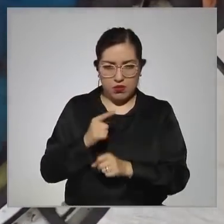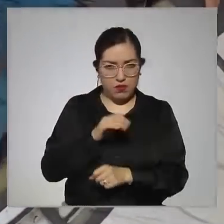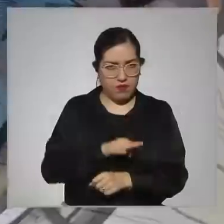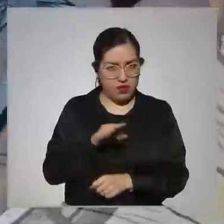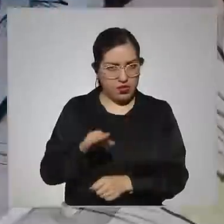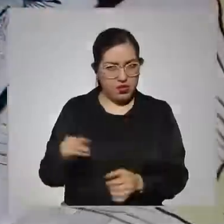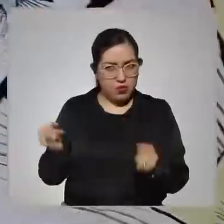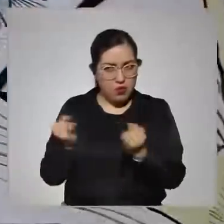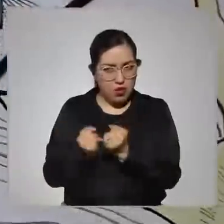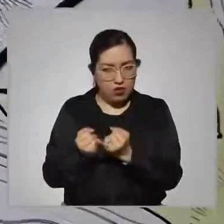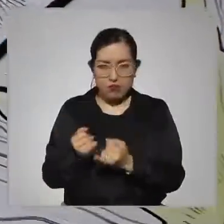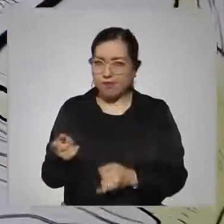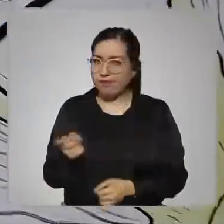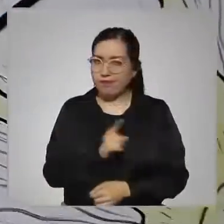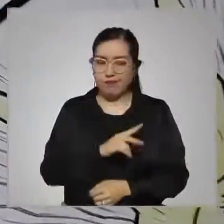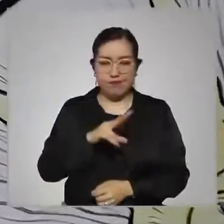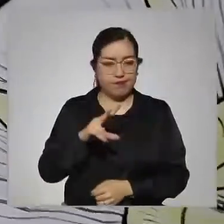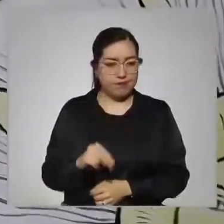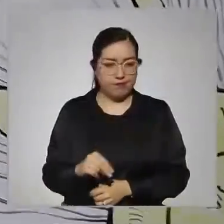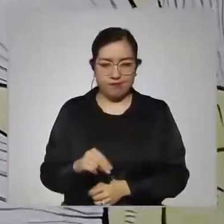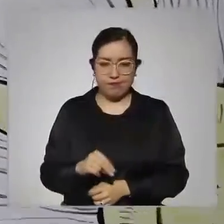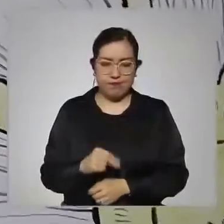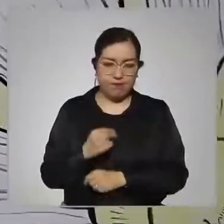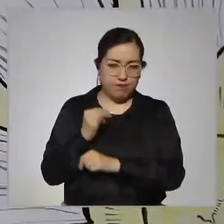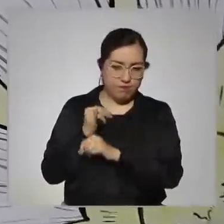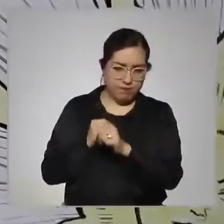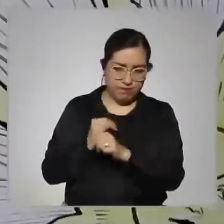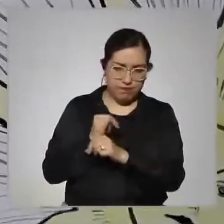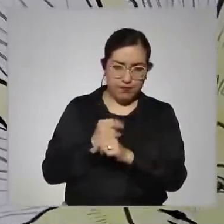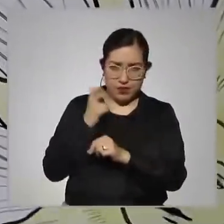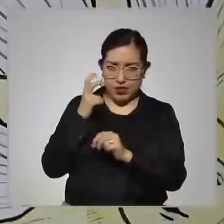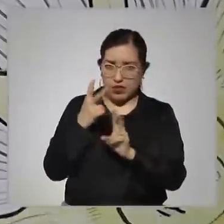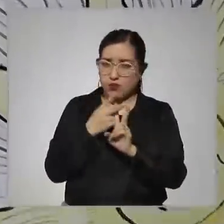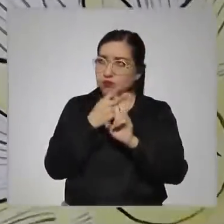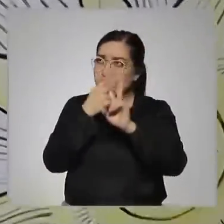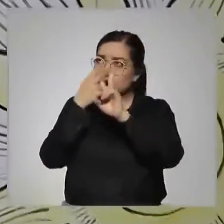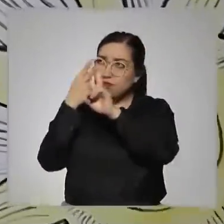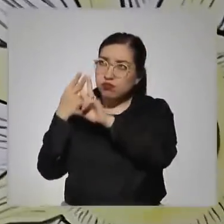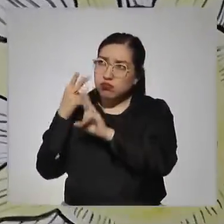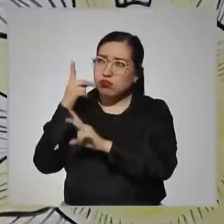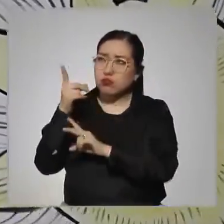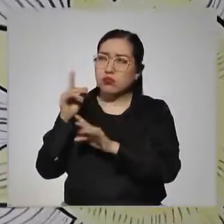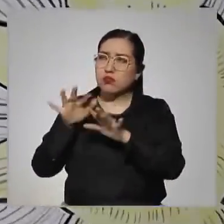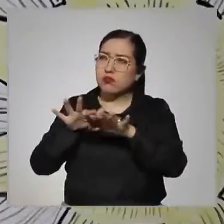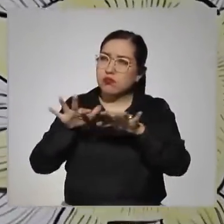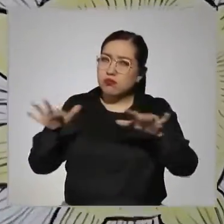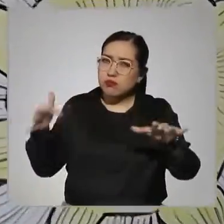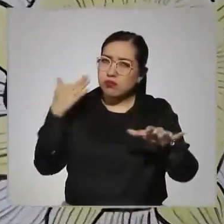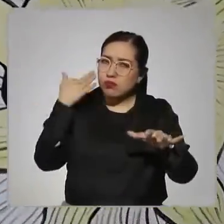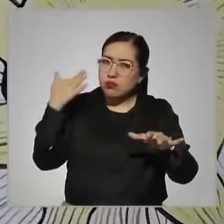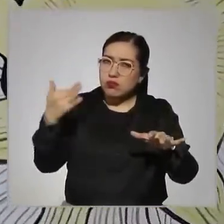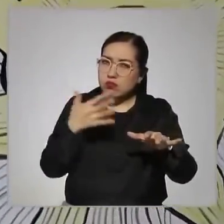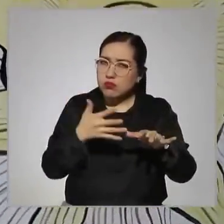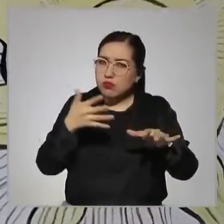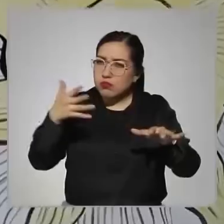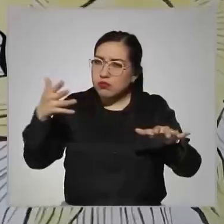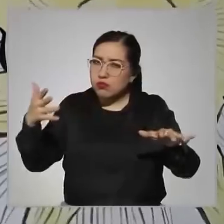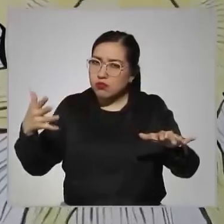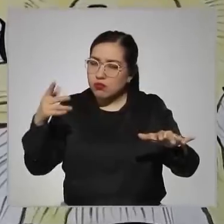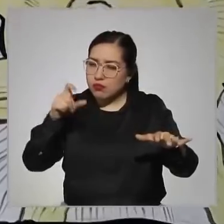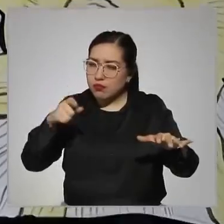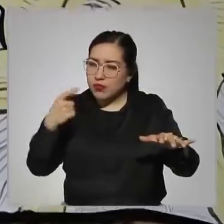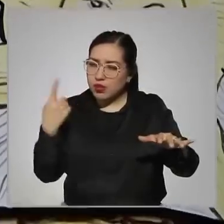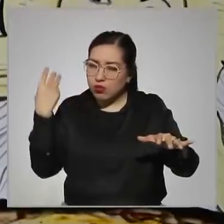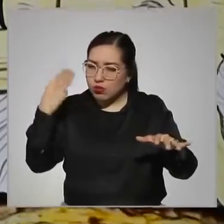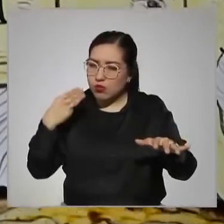misma. Que el suceso astronómico ya estaba bastante separado del día 21